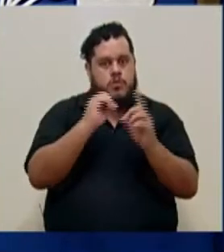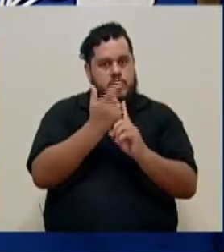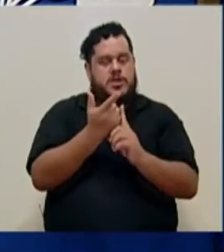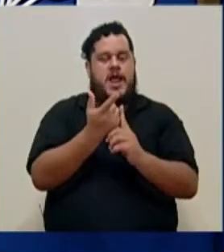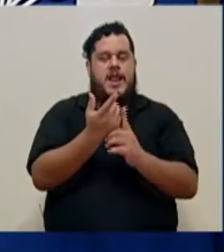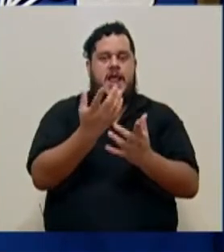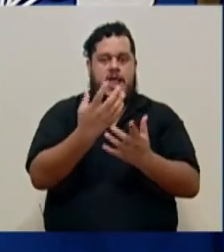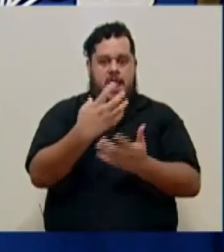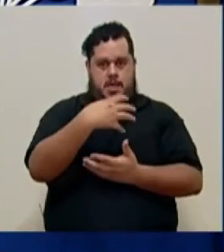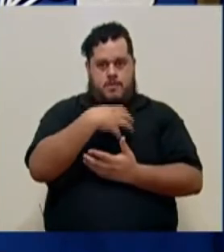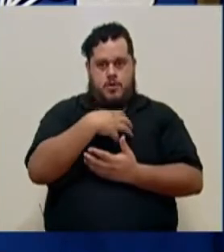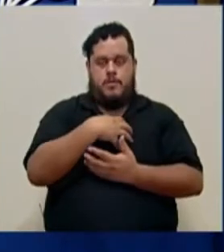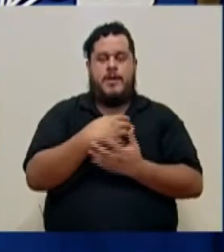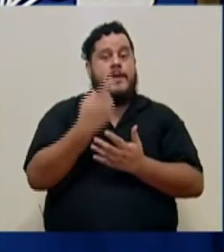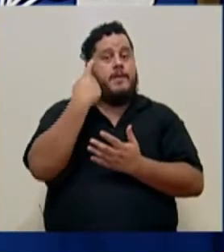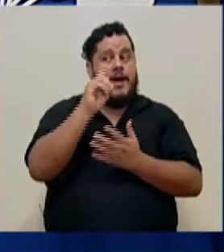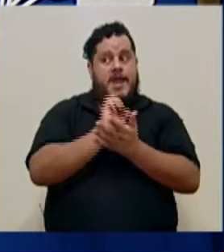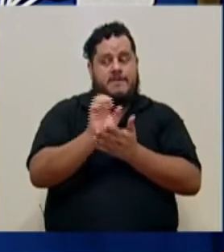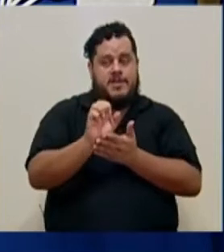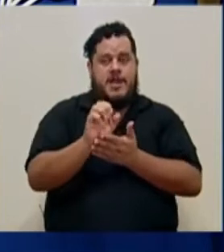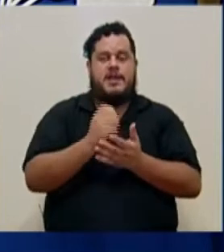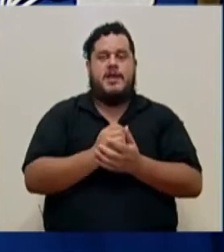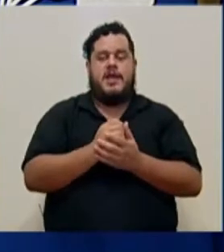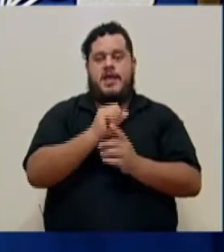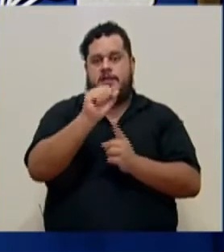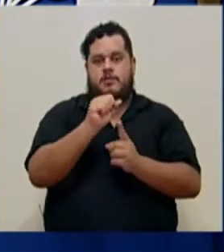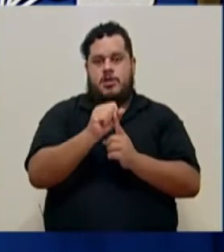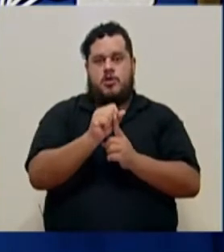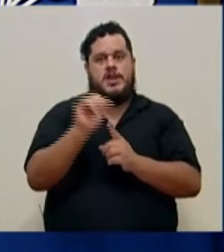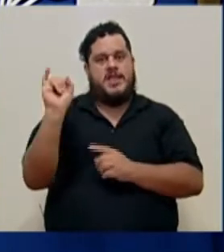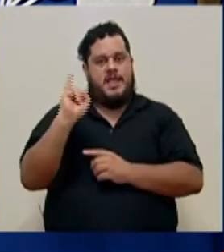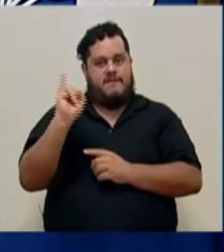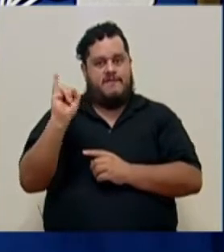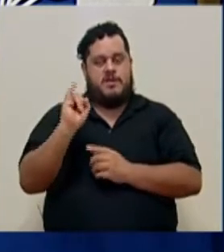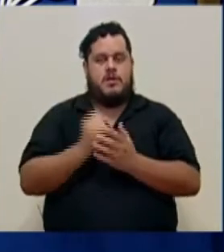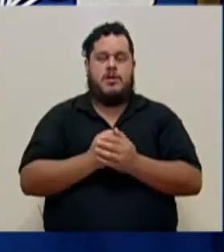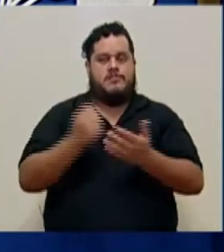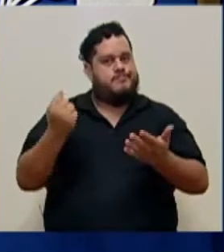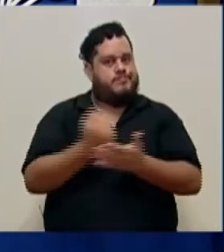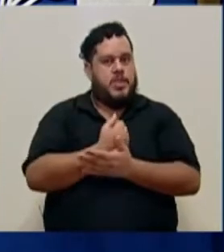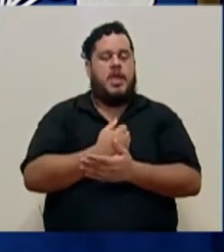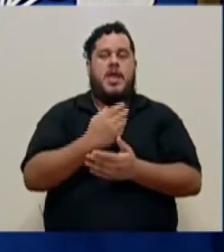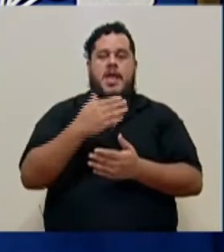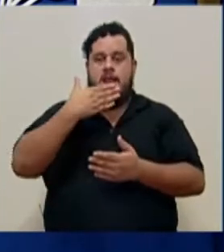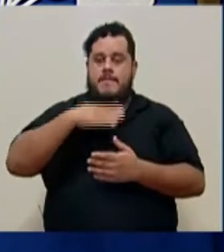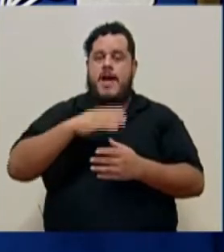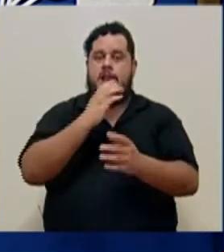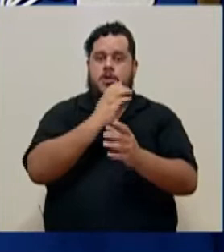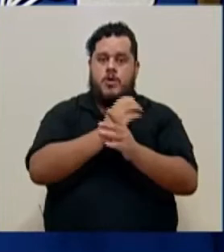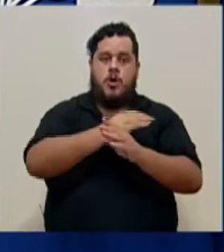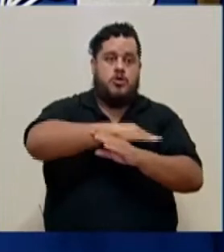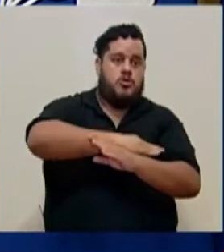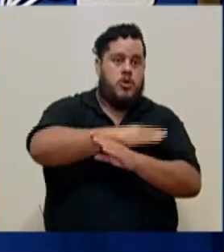ese cuidado, porque así se pueden dar y se han dado también infecciones por, lamentablemente, el cuidado durante todo el día o